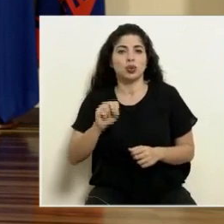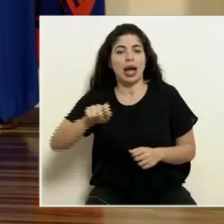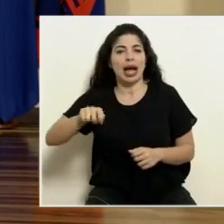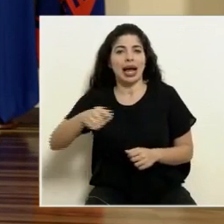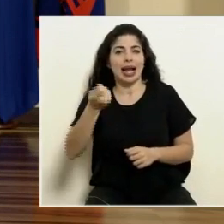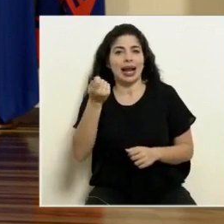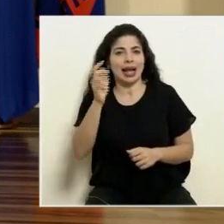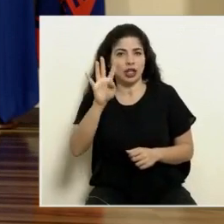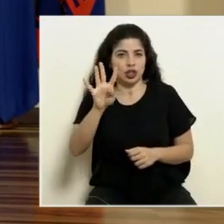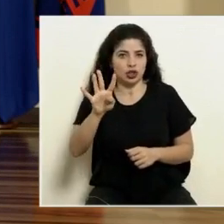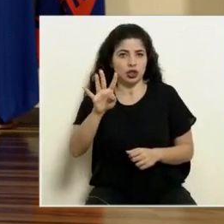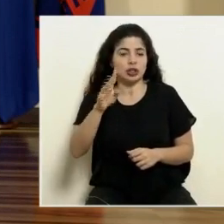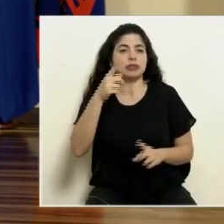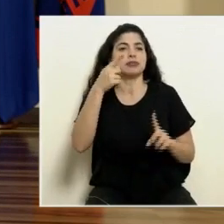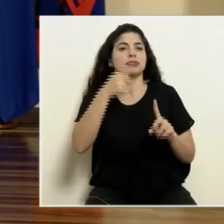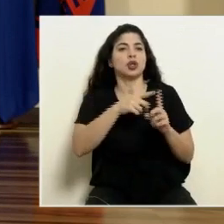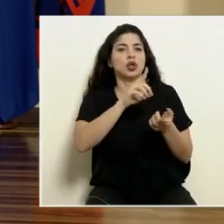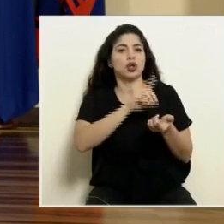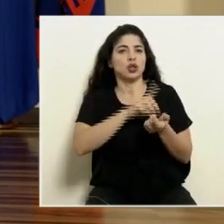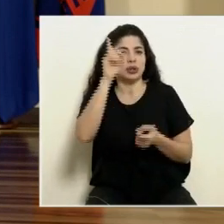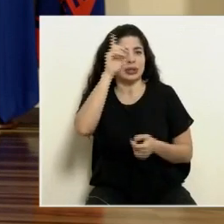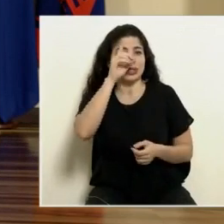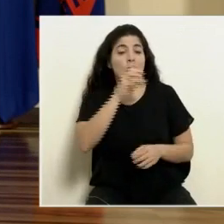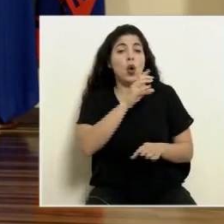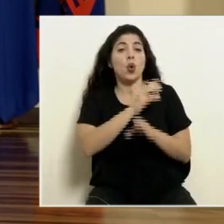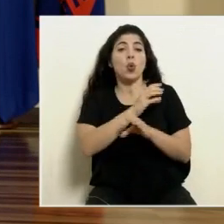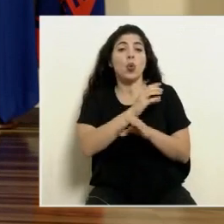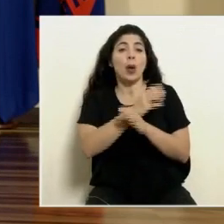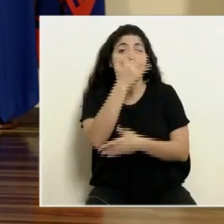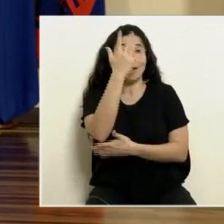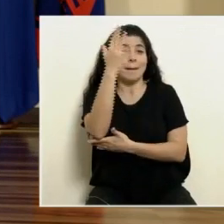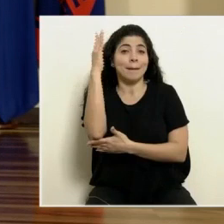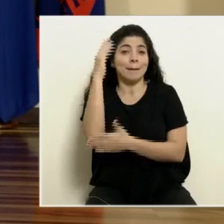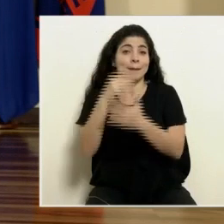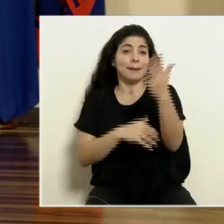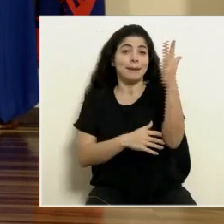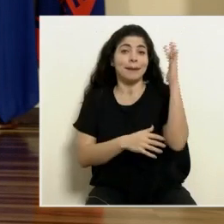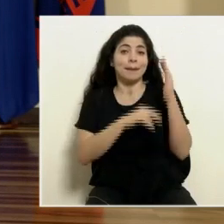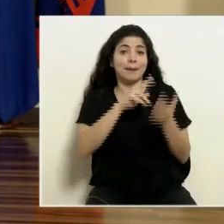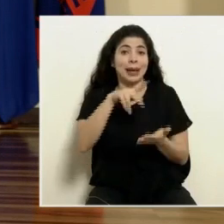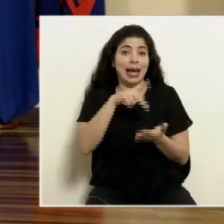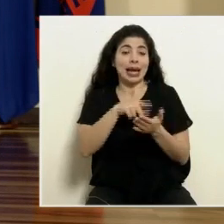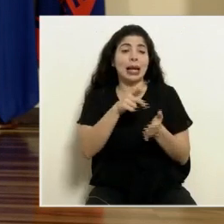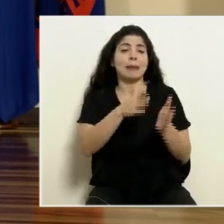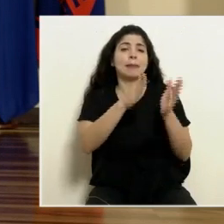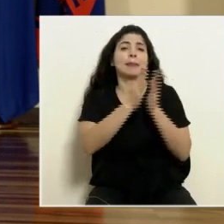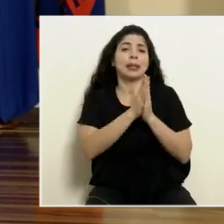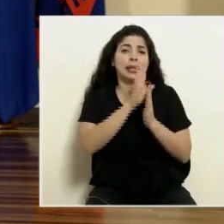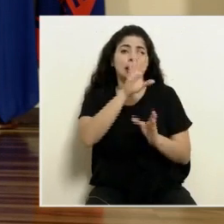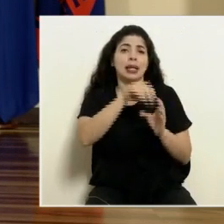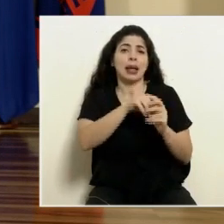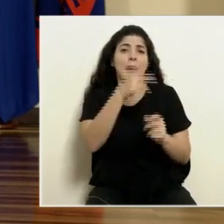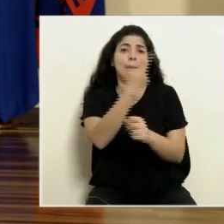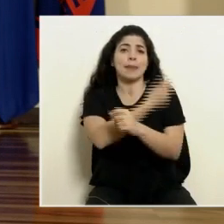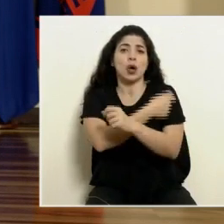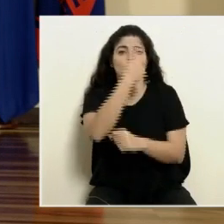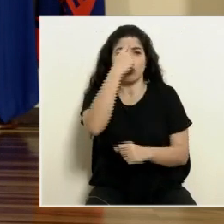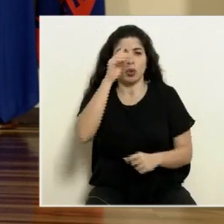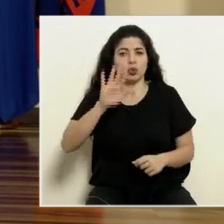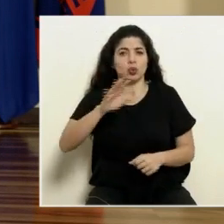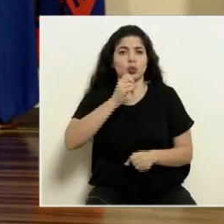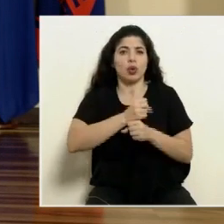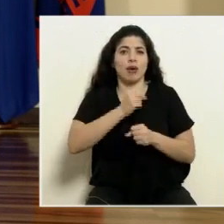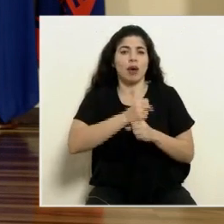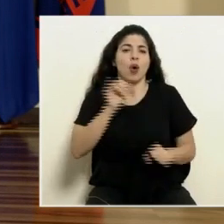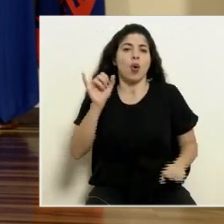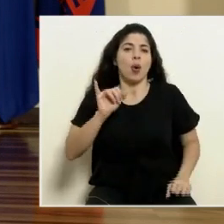14, también para el doctor Salas. Los guardaparques están solicitando ser incluidos en los grupos de vacunación debido a las funciones de policía